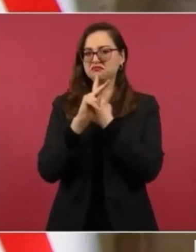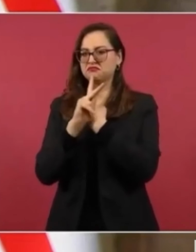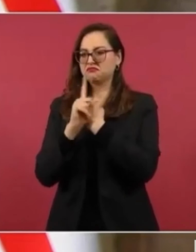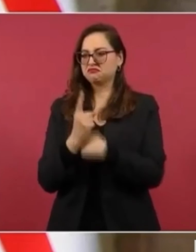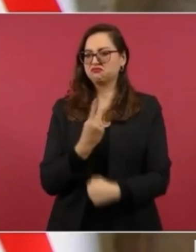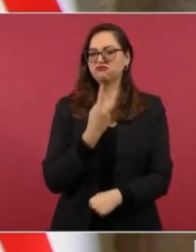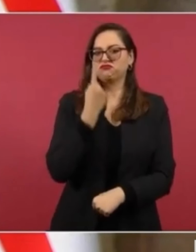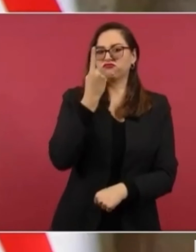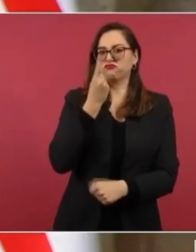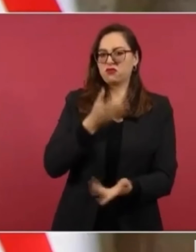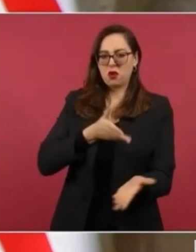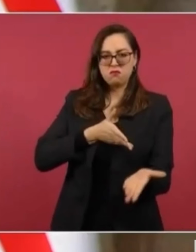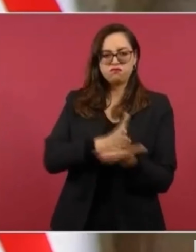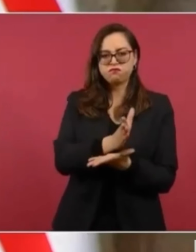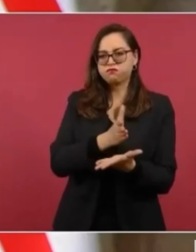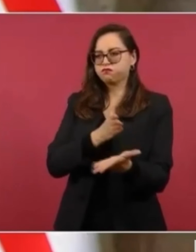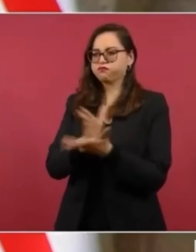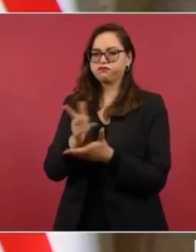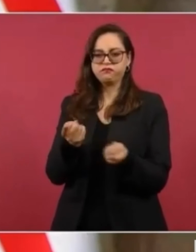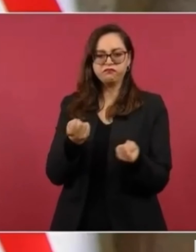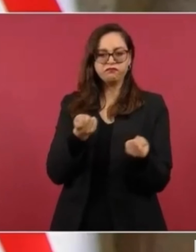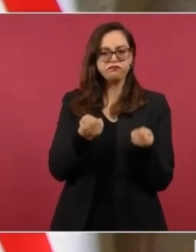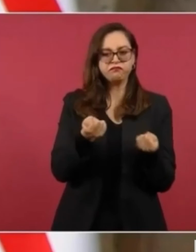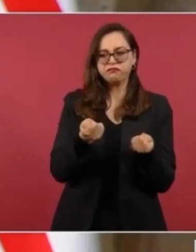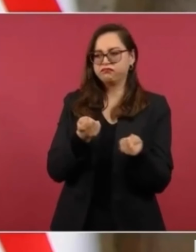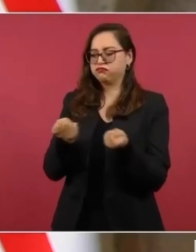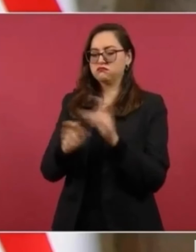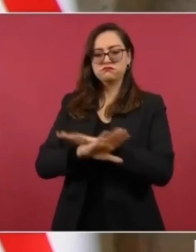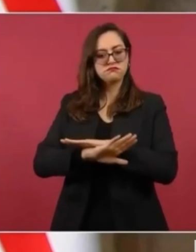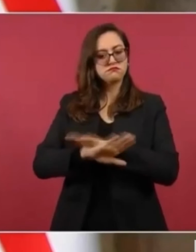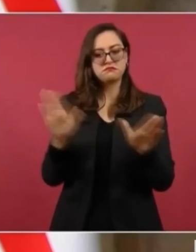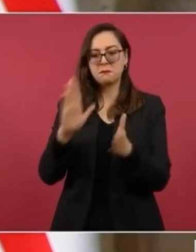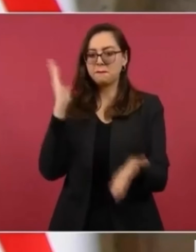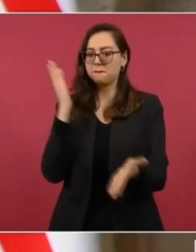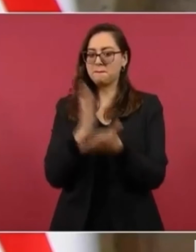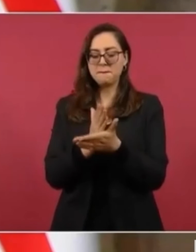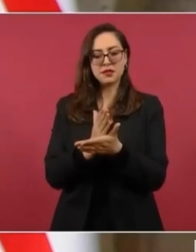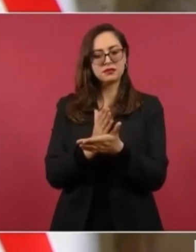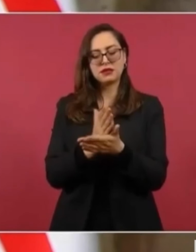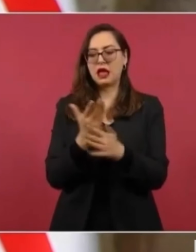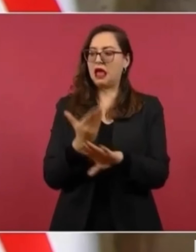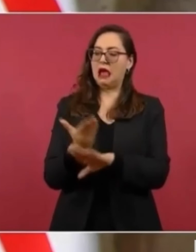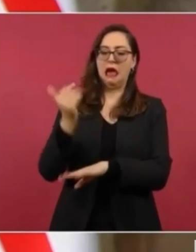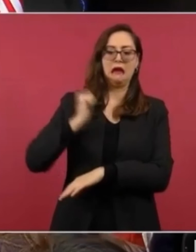hegemónico. Yo abro un paréntesis para